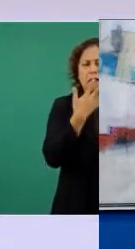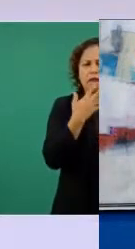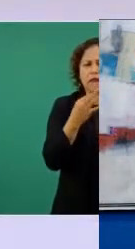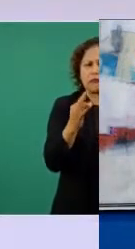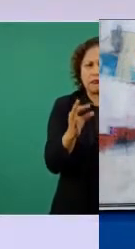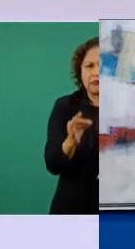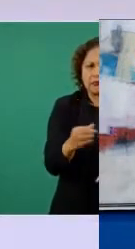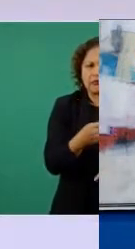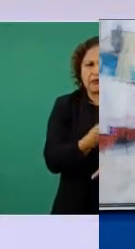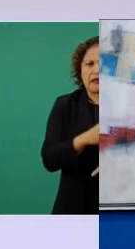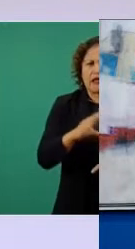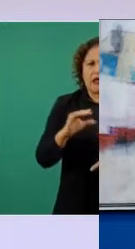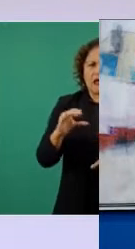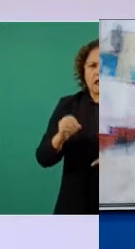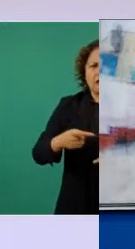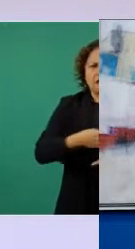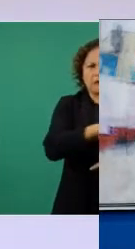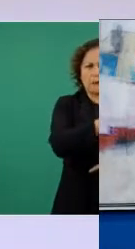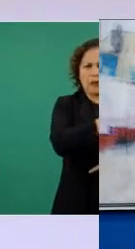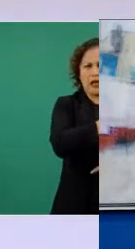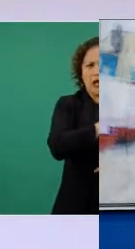caco, malo,